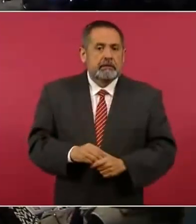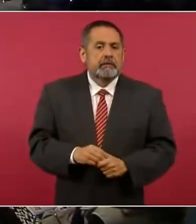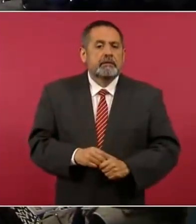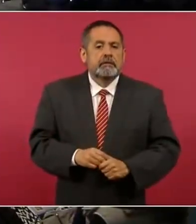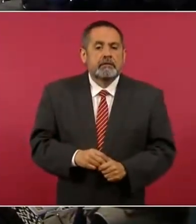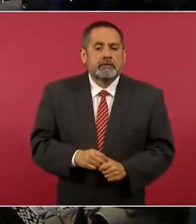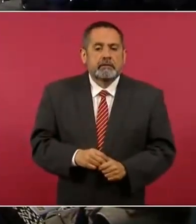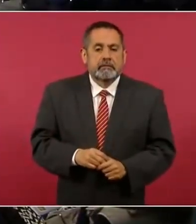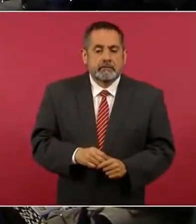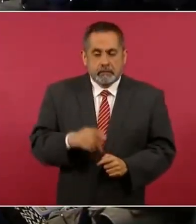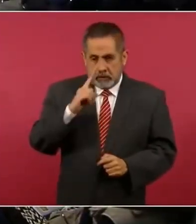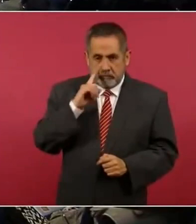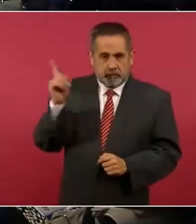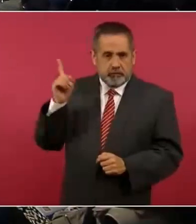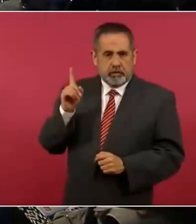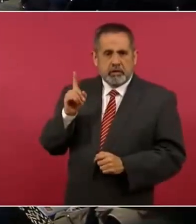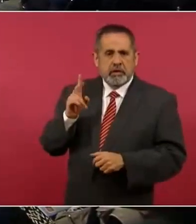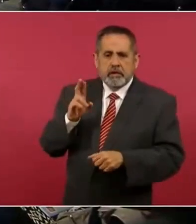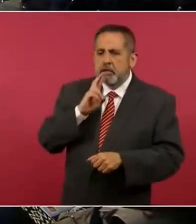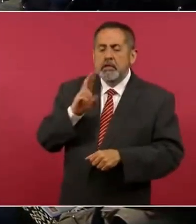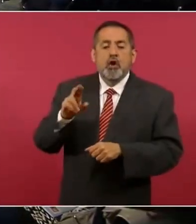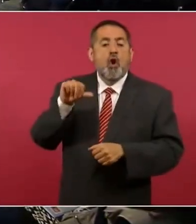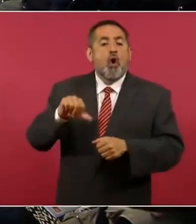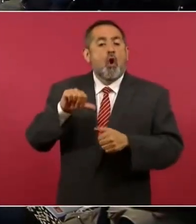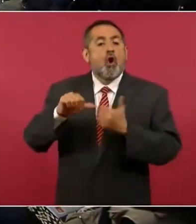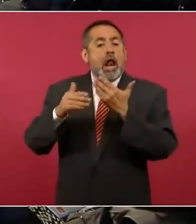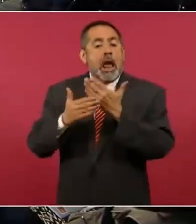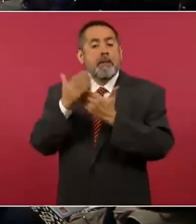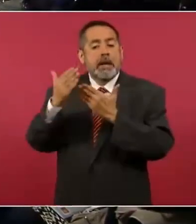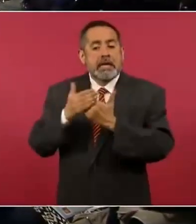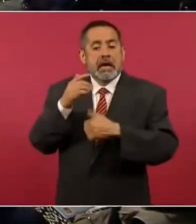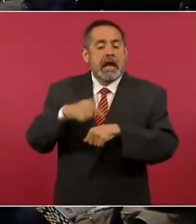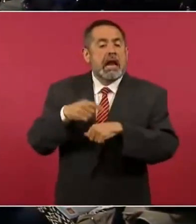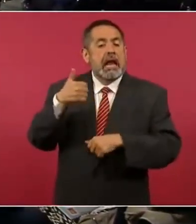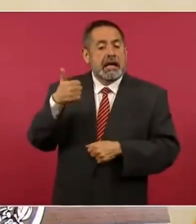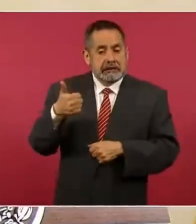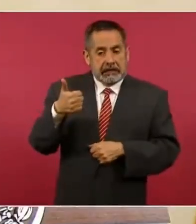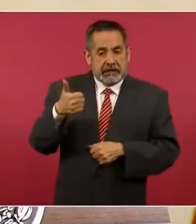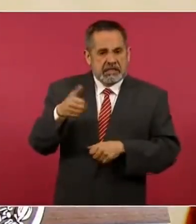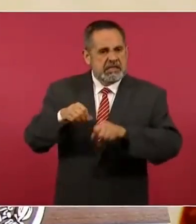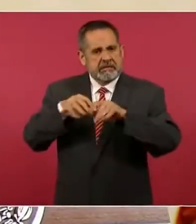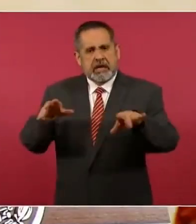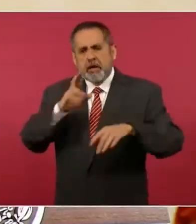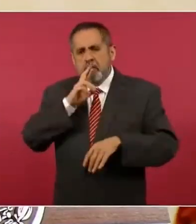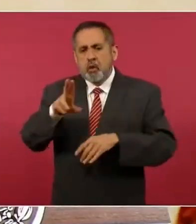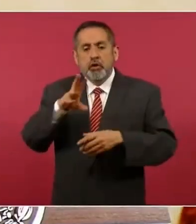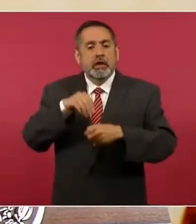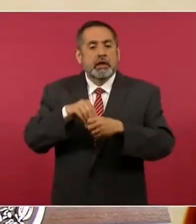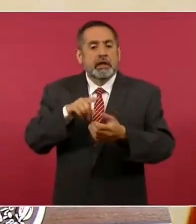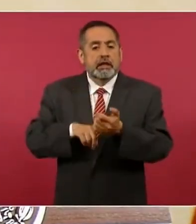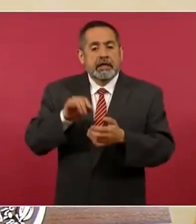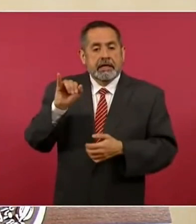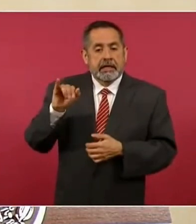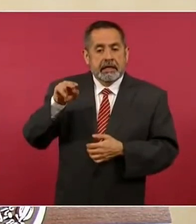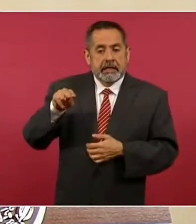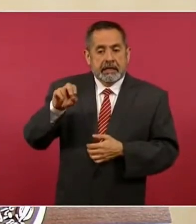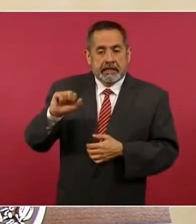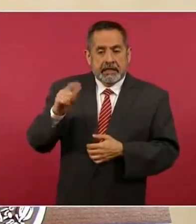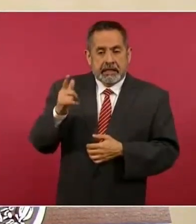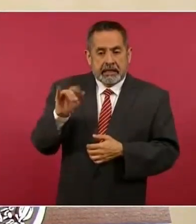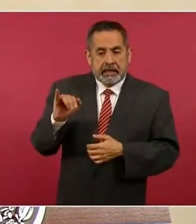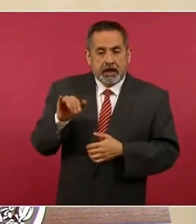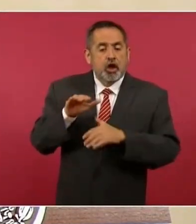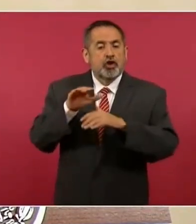Pero miren el resultado. Hoy en la mañana, a las 6, sacó su reporte el INEGI